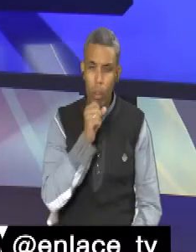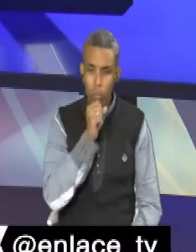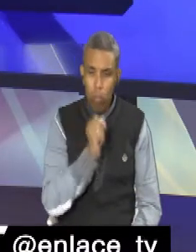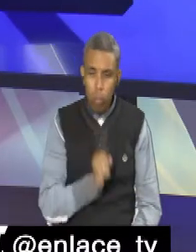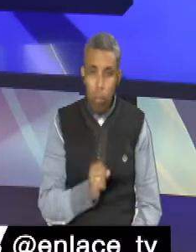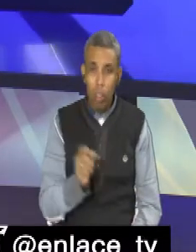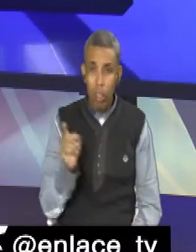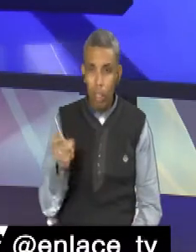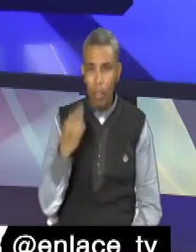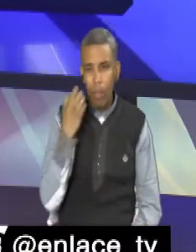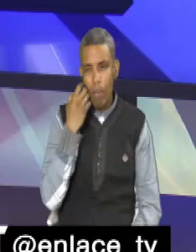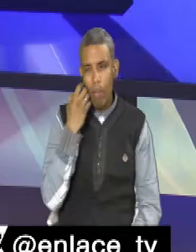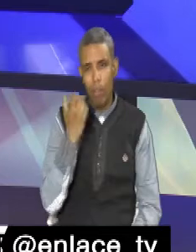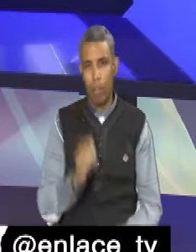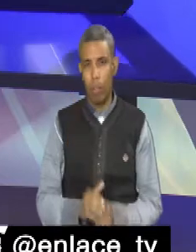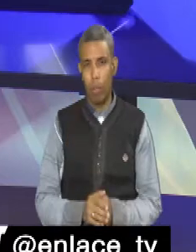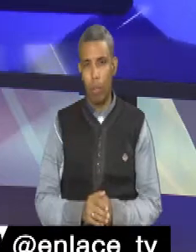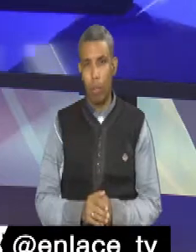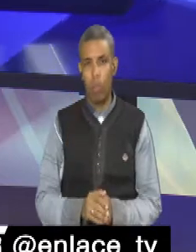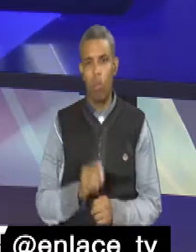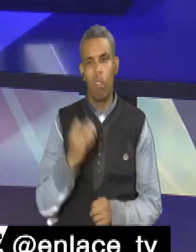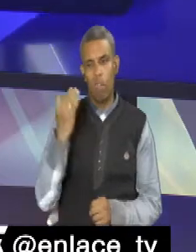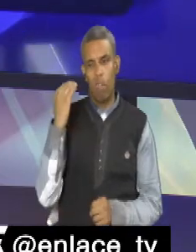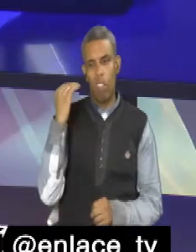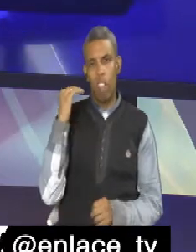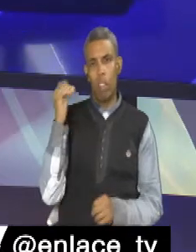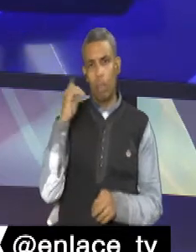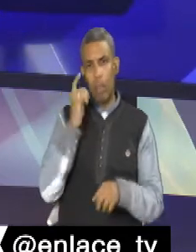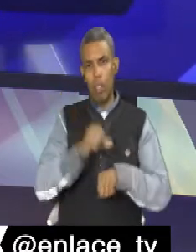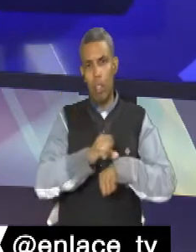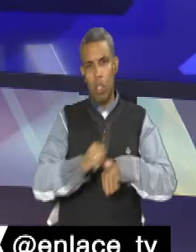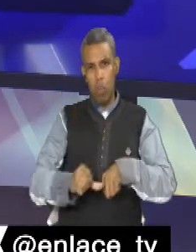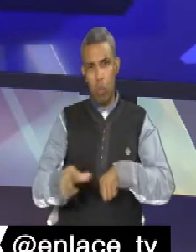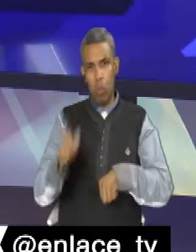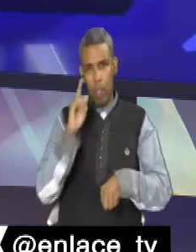requiere curaciones a su herida que se abrió e insumos para su recuperación.